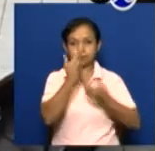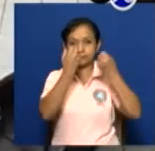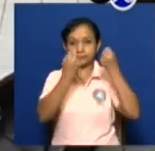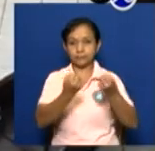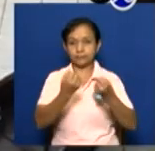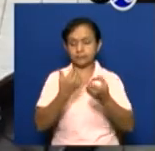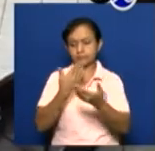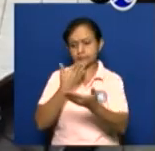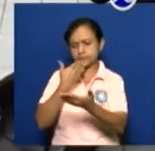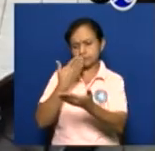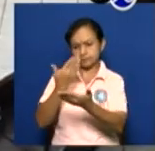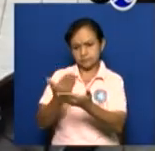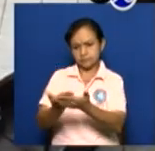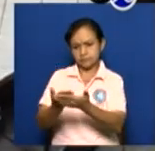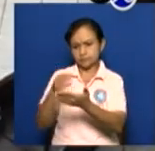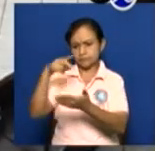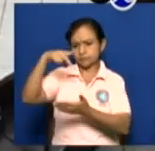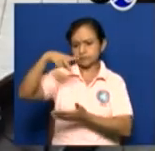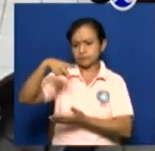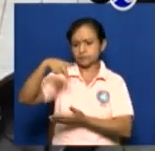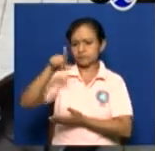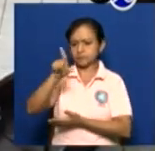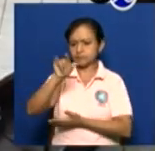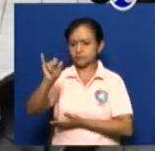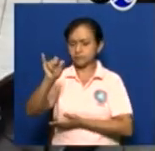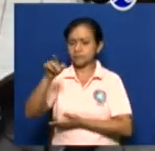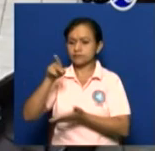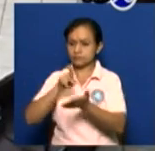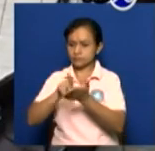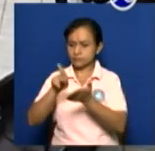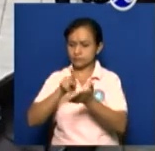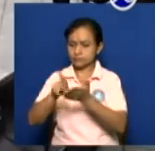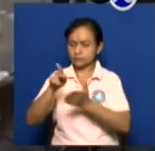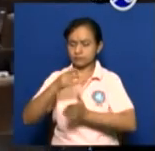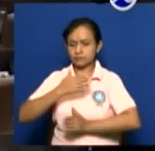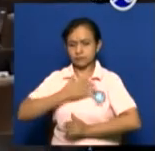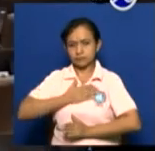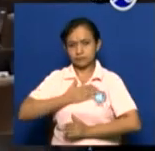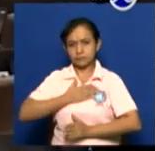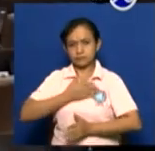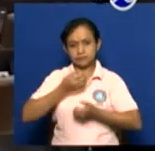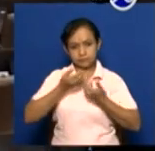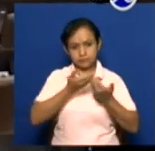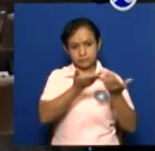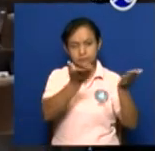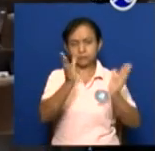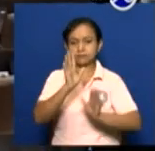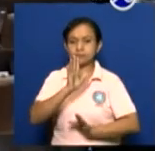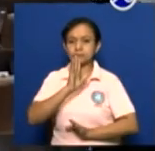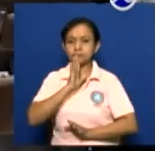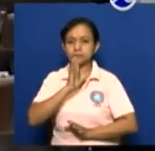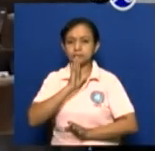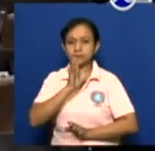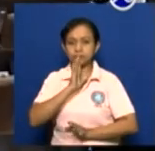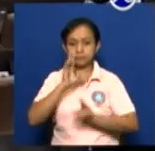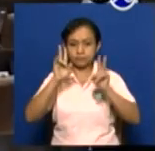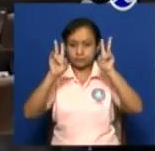la bancada de la Alianza PLI la oportunidad de dirigirme a ustedes sobre un tema tan